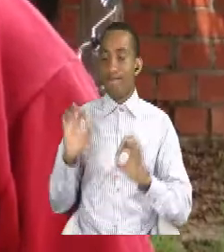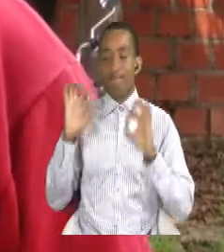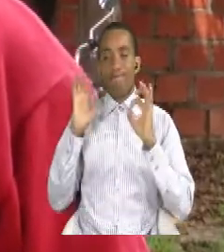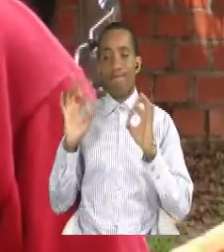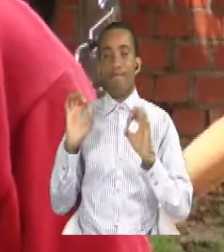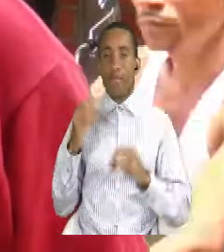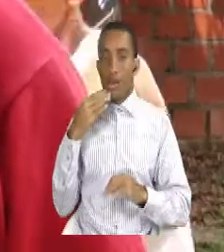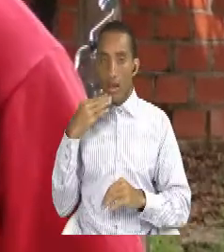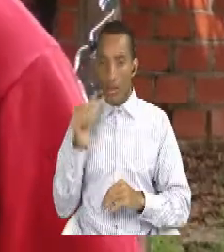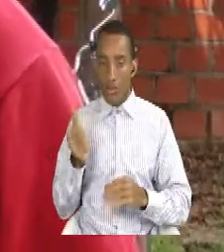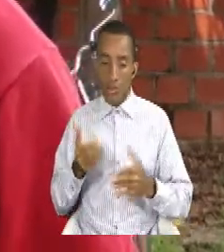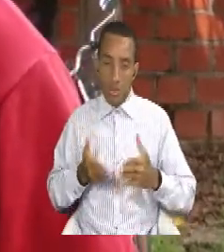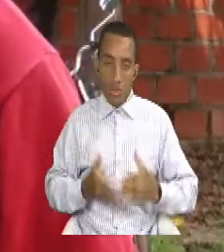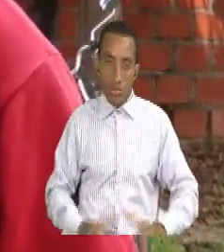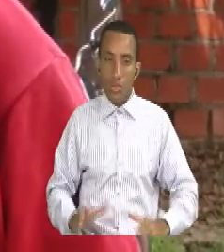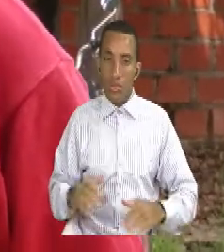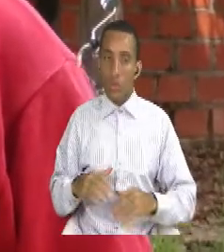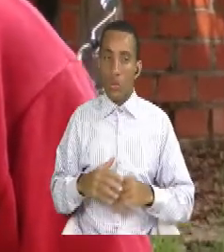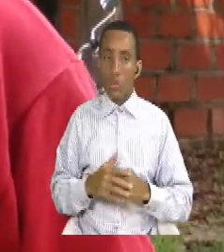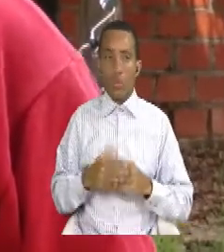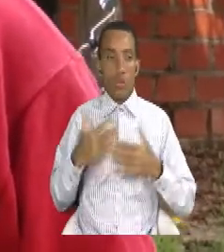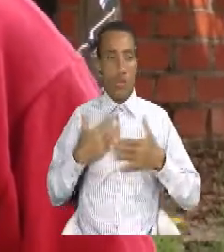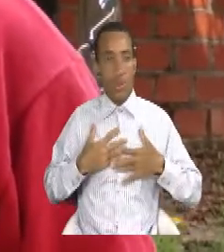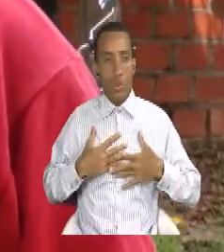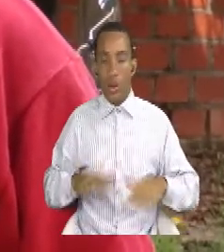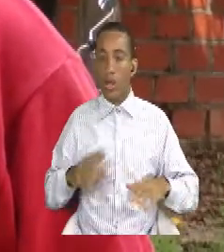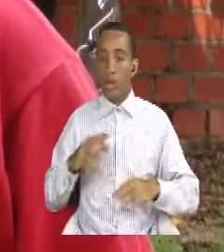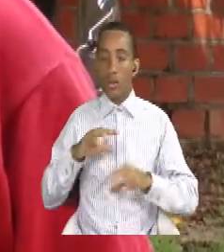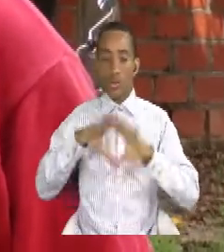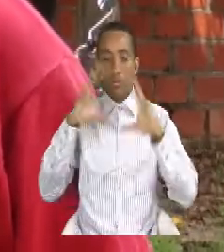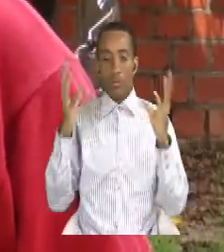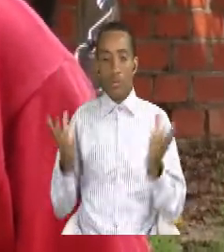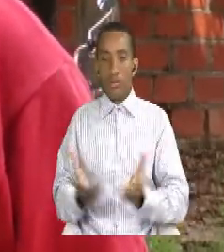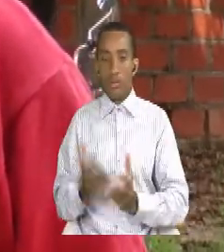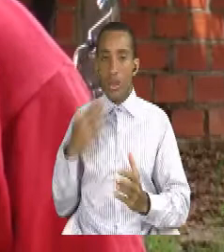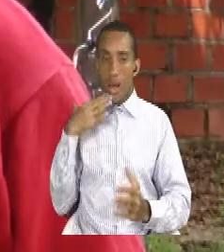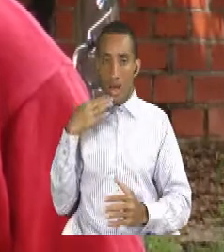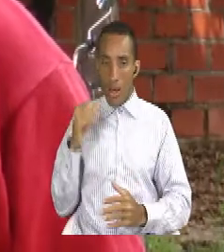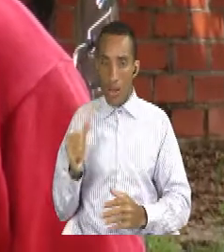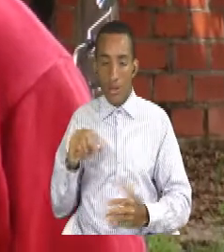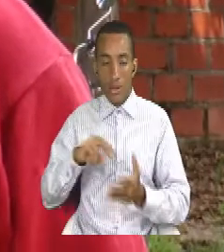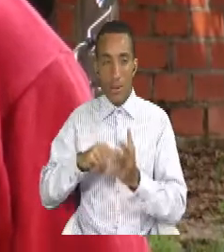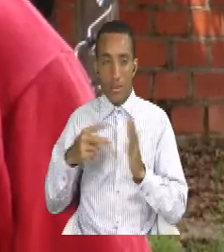sea barranqueña o la cualquier parte de la tierra, la palabra mujeres significa